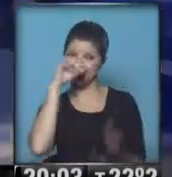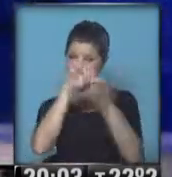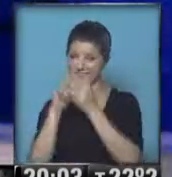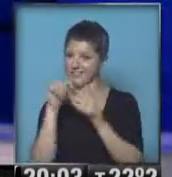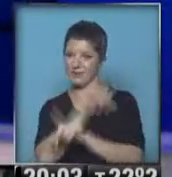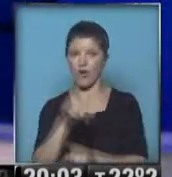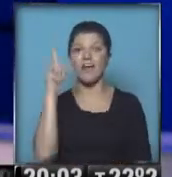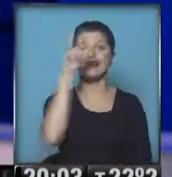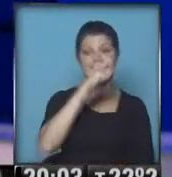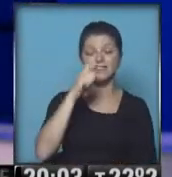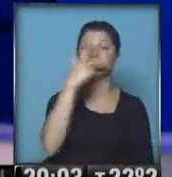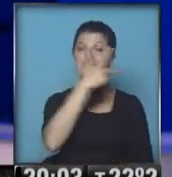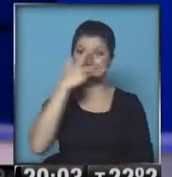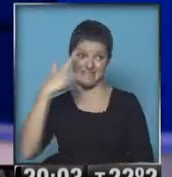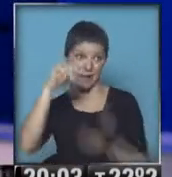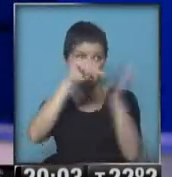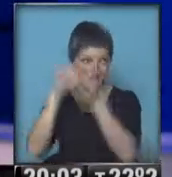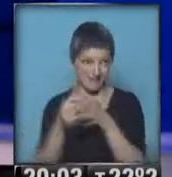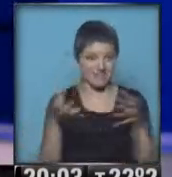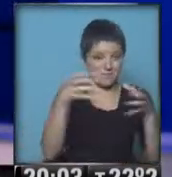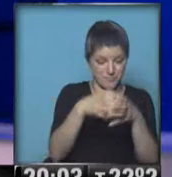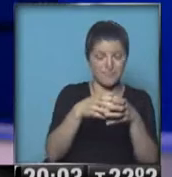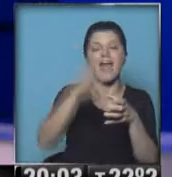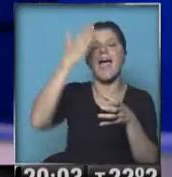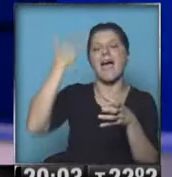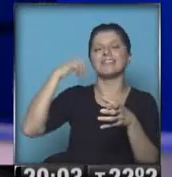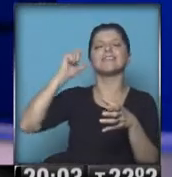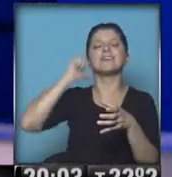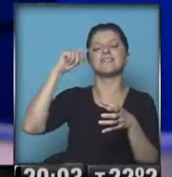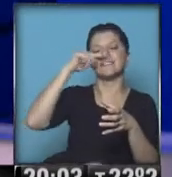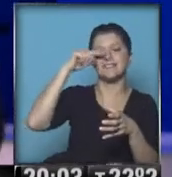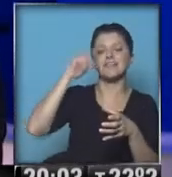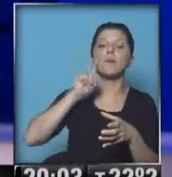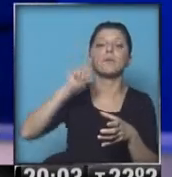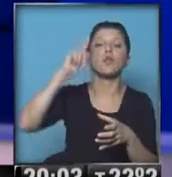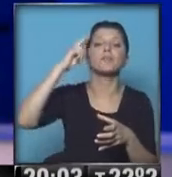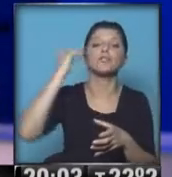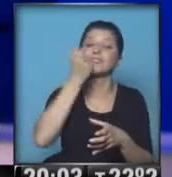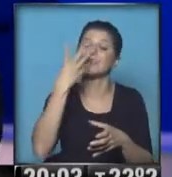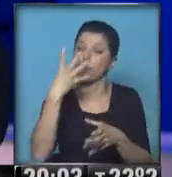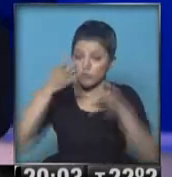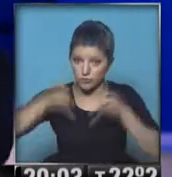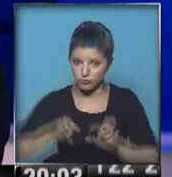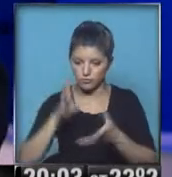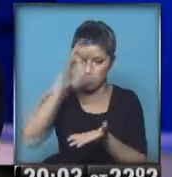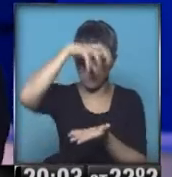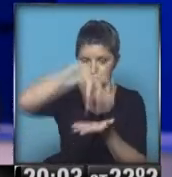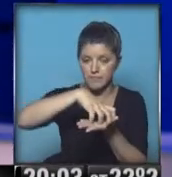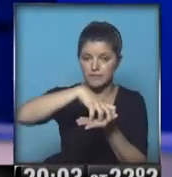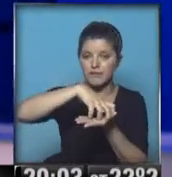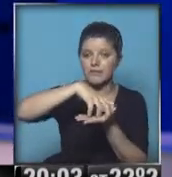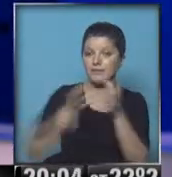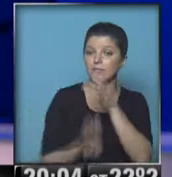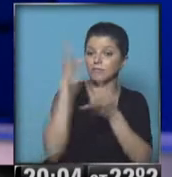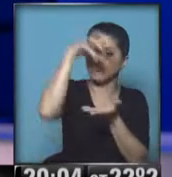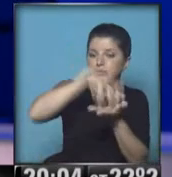son 133. En su momento el G77 nació en 1964 y la primera declaración, cuando uno